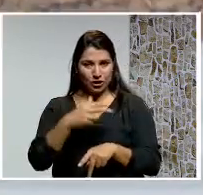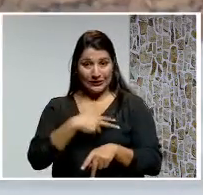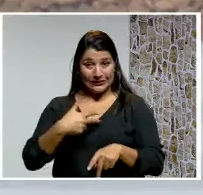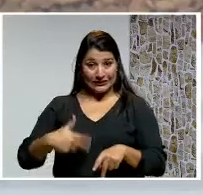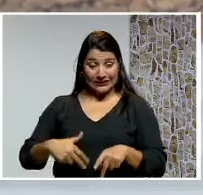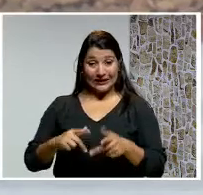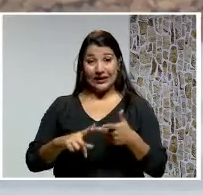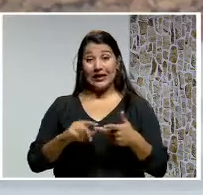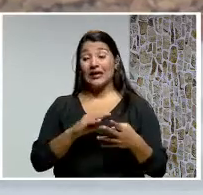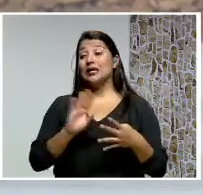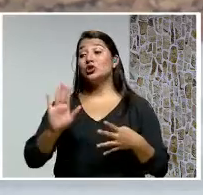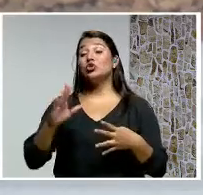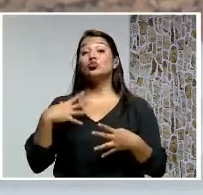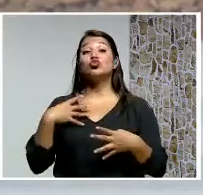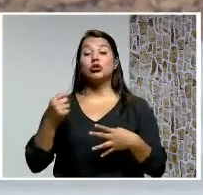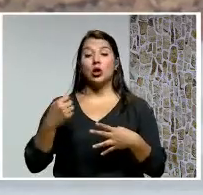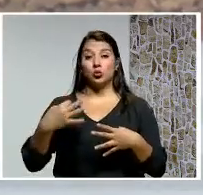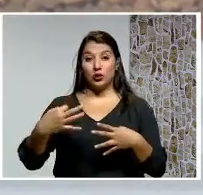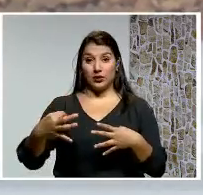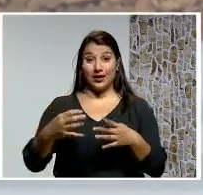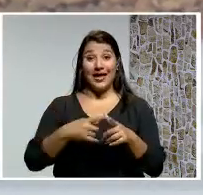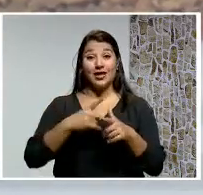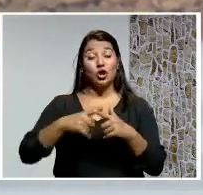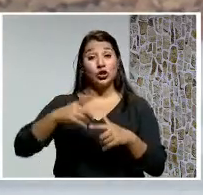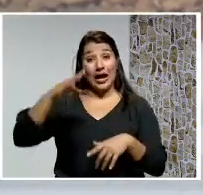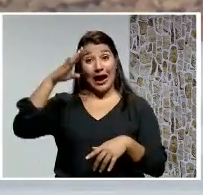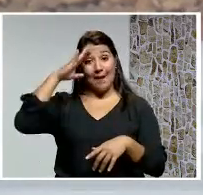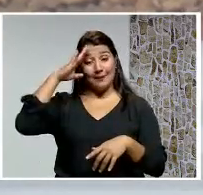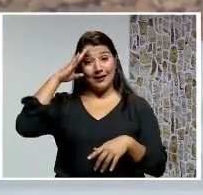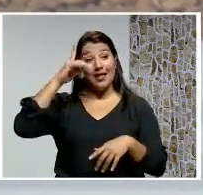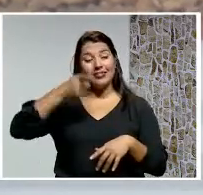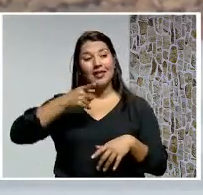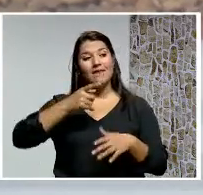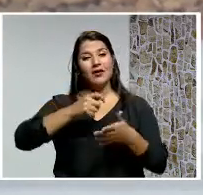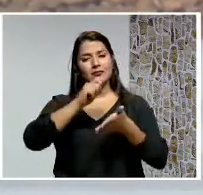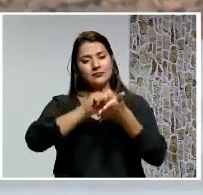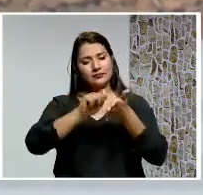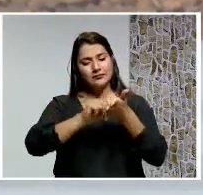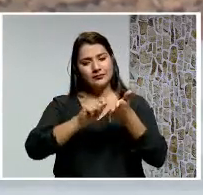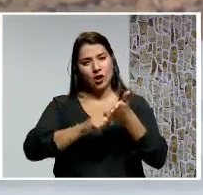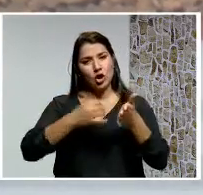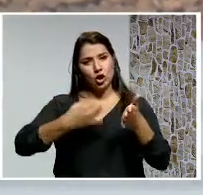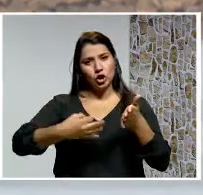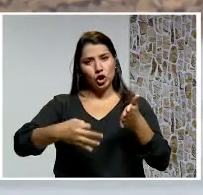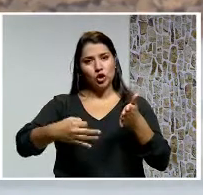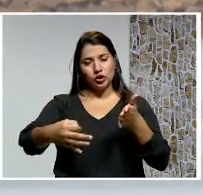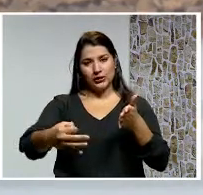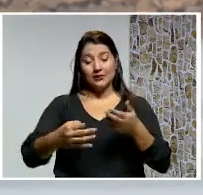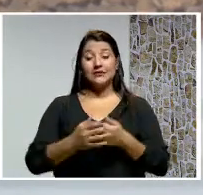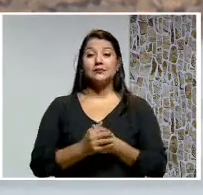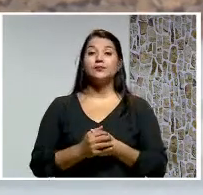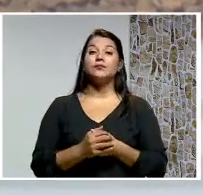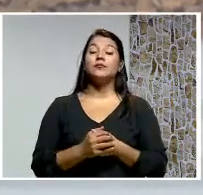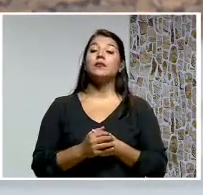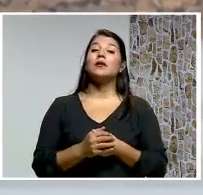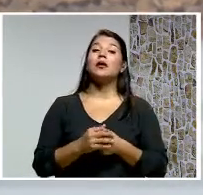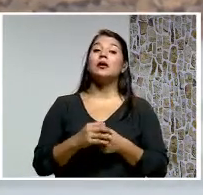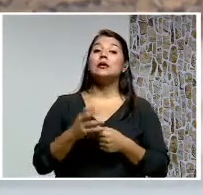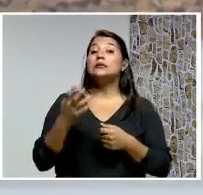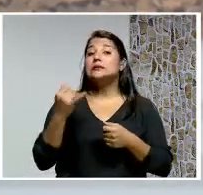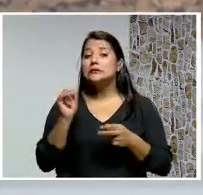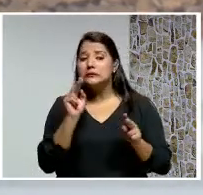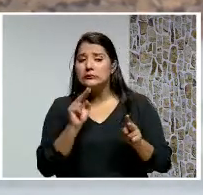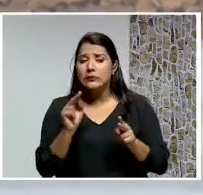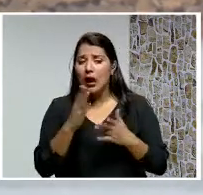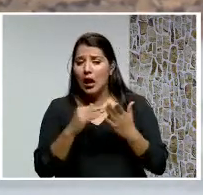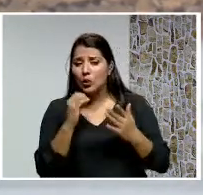cual el capitán de la embarcación deberá reportar diariamente al operador del puerto. A un eventual hallazgo